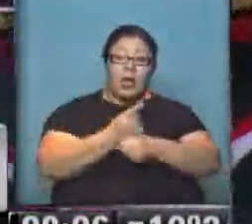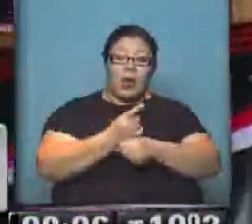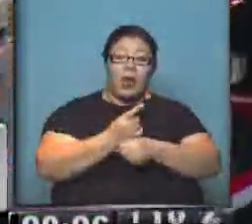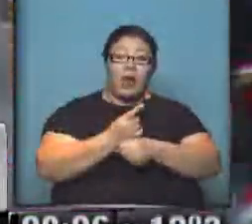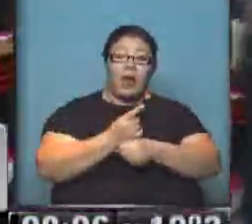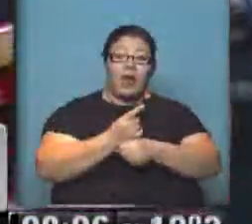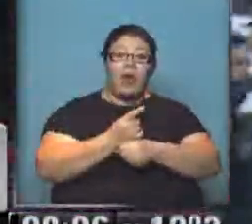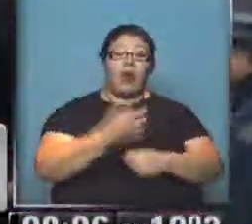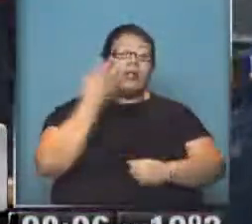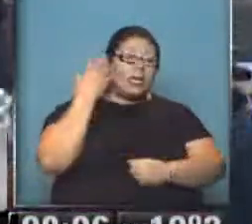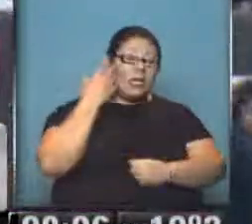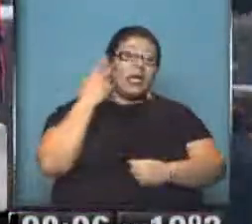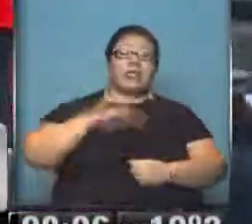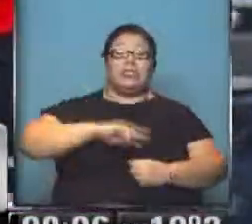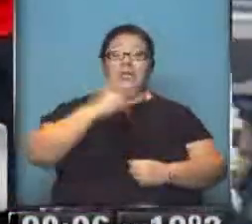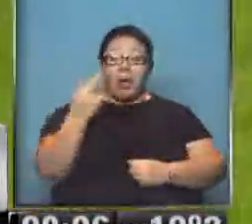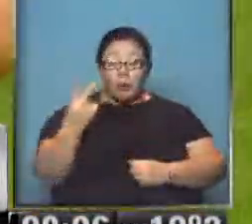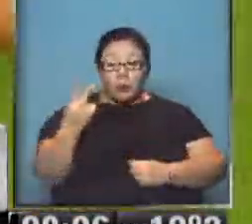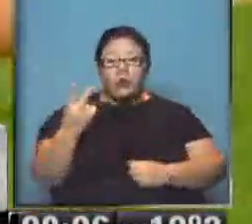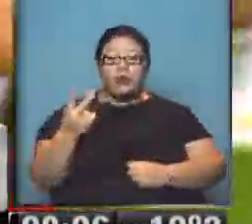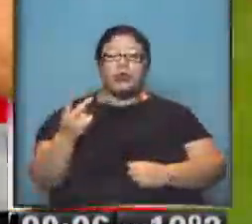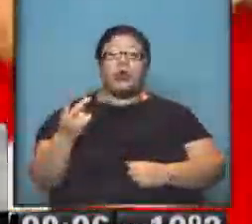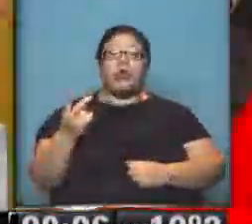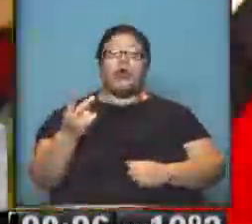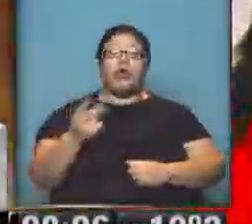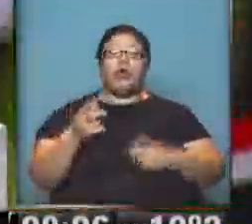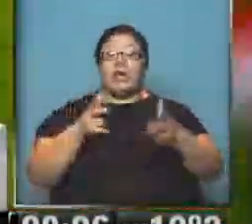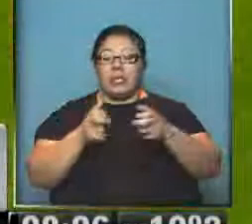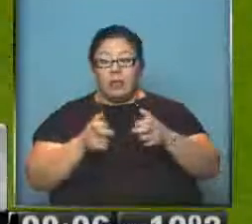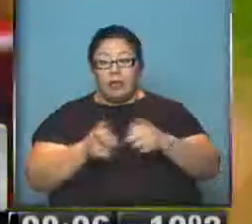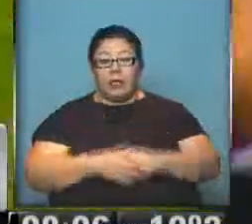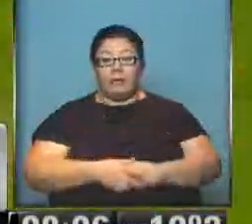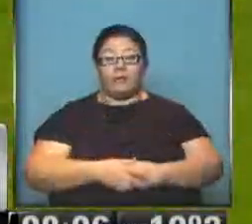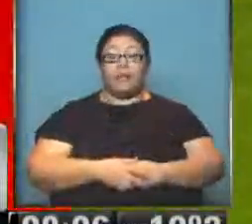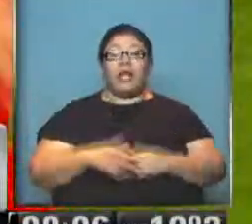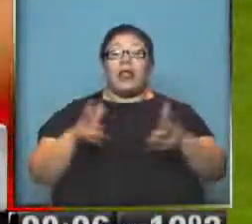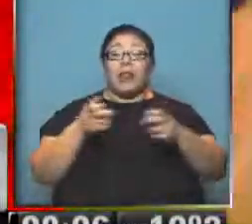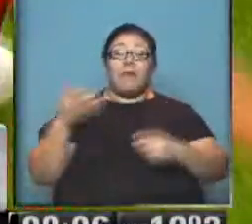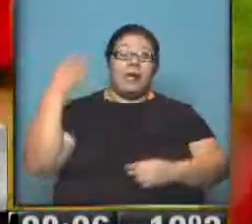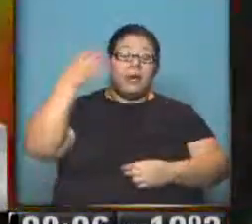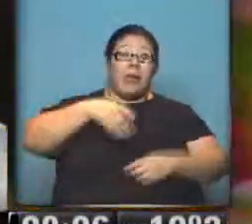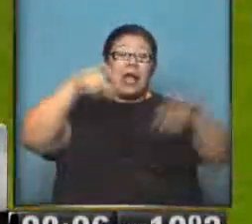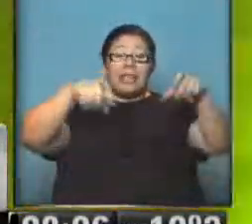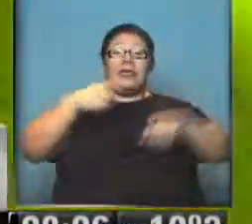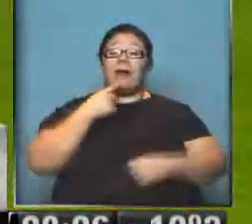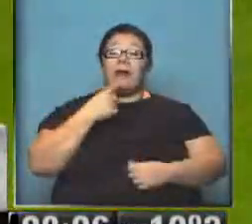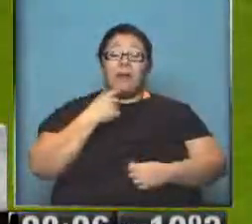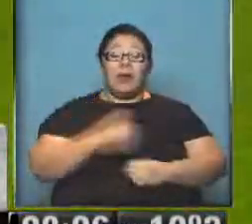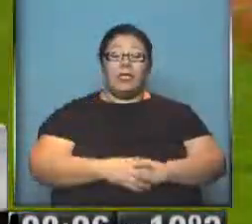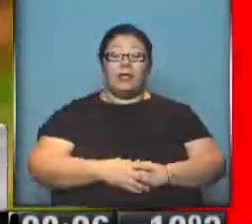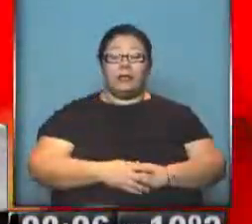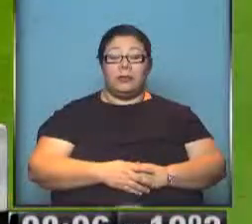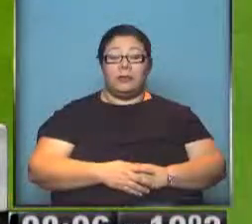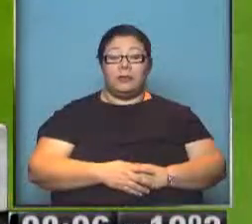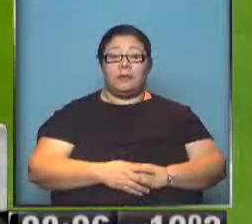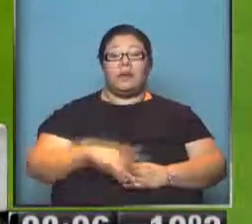hacía 27 años que Temperley no jugaba con River, no iba al Monumental. Mucha expectativa por la presencia de este hombre,